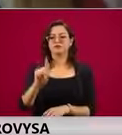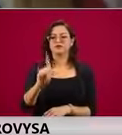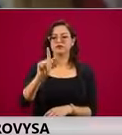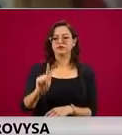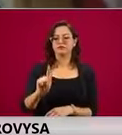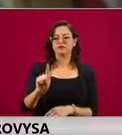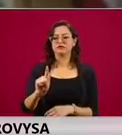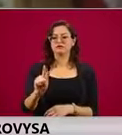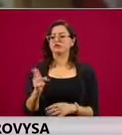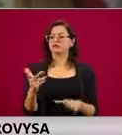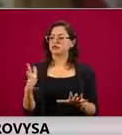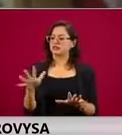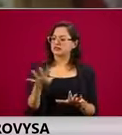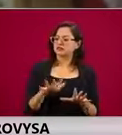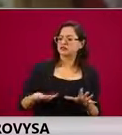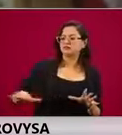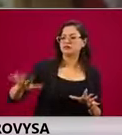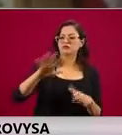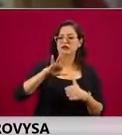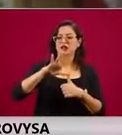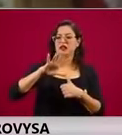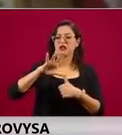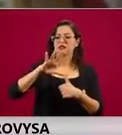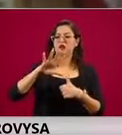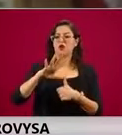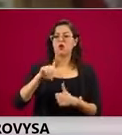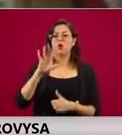región representó el